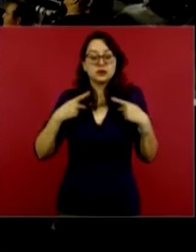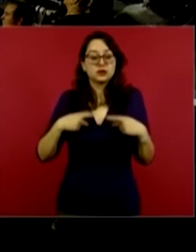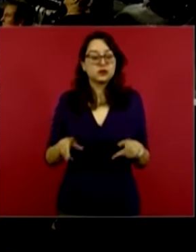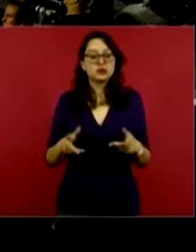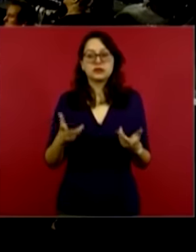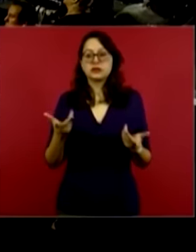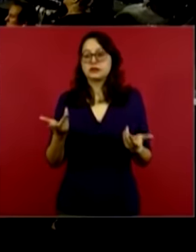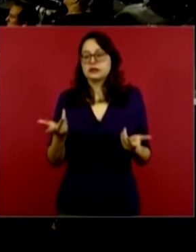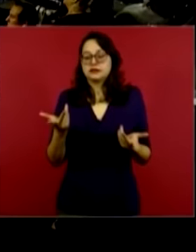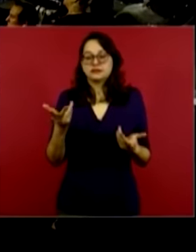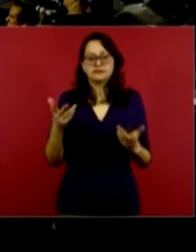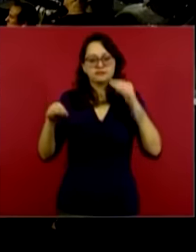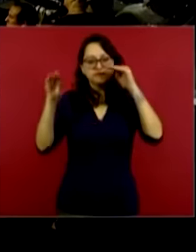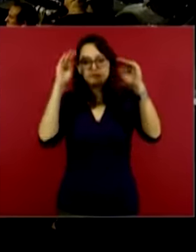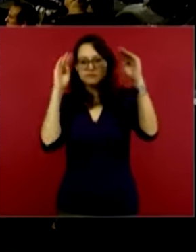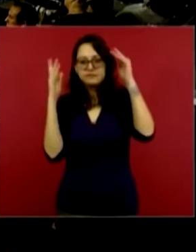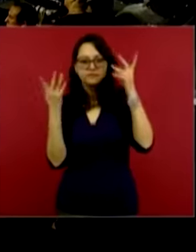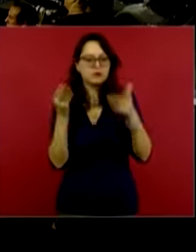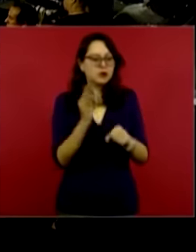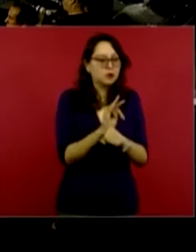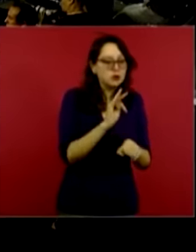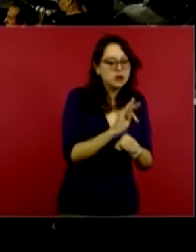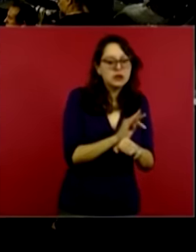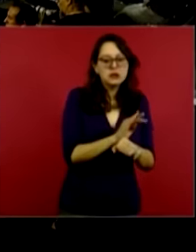protegió y por eso